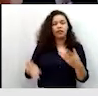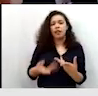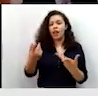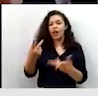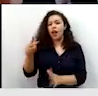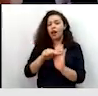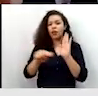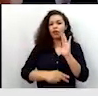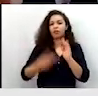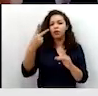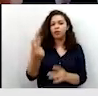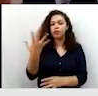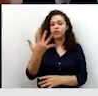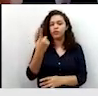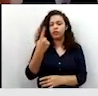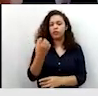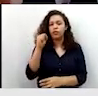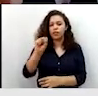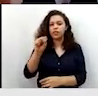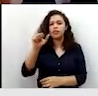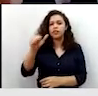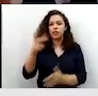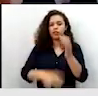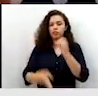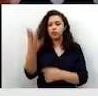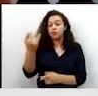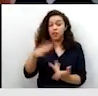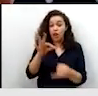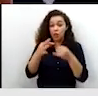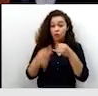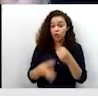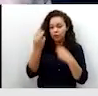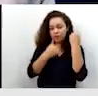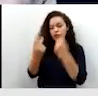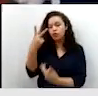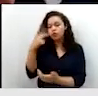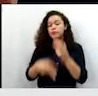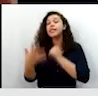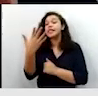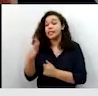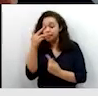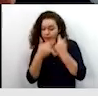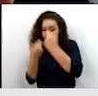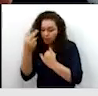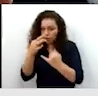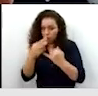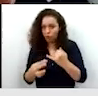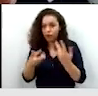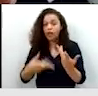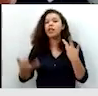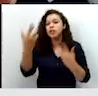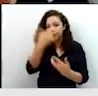251 SSA1 2009 con su última revisión en el 2010. De hecho, es muy importante que eso lo tome en